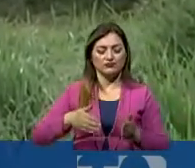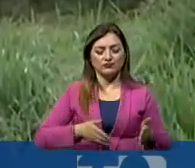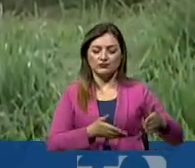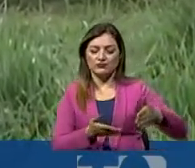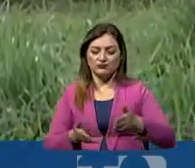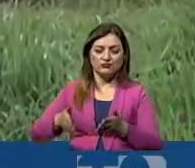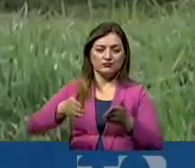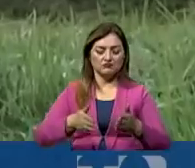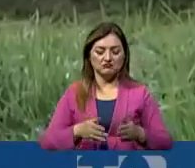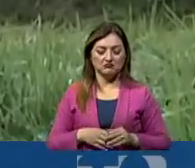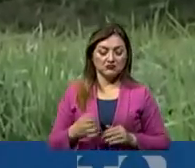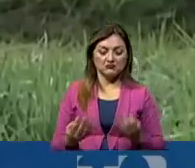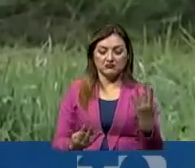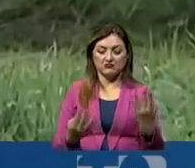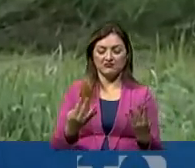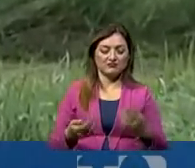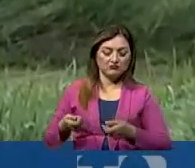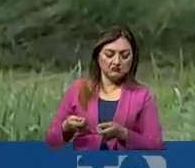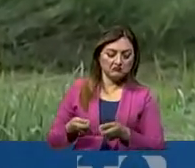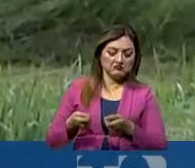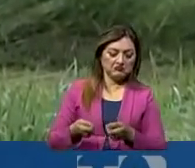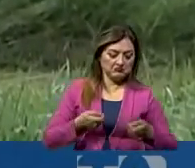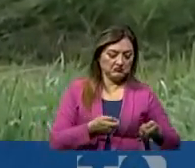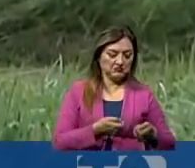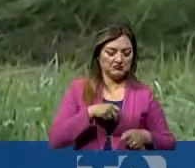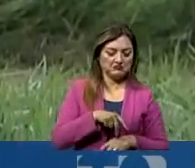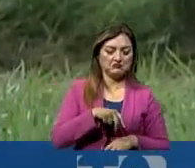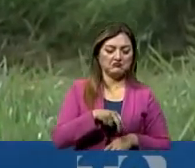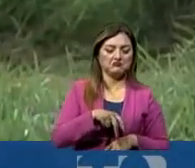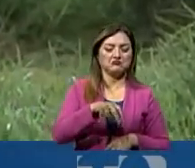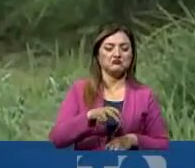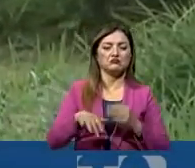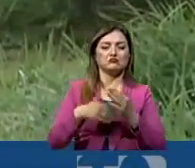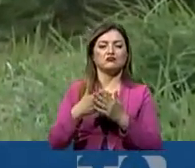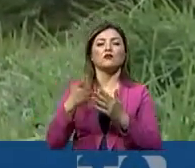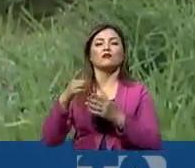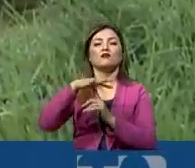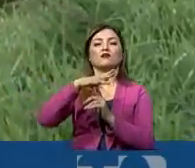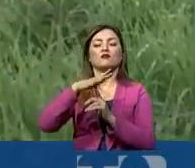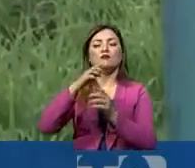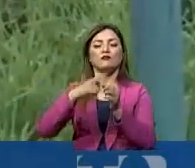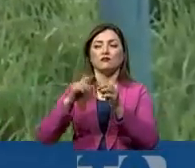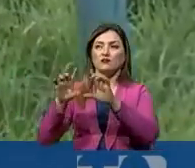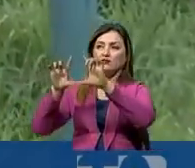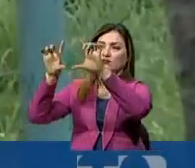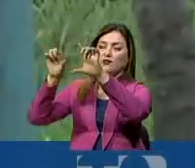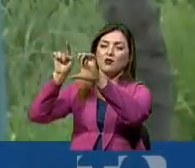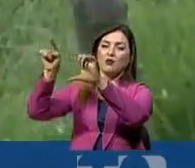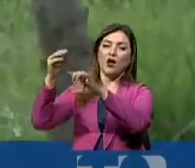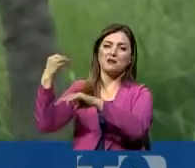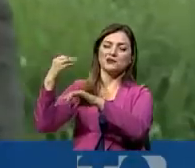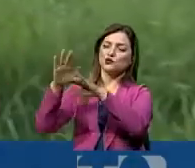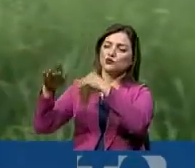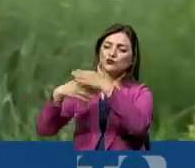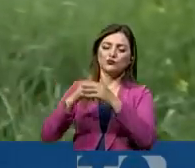del sector y estamos ya en un proyecto de señalización de todos los parques metropolitanos. En este parque, perdón que le